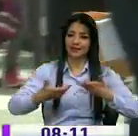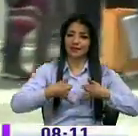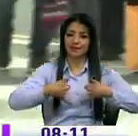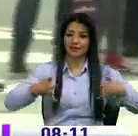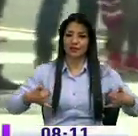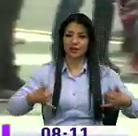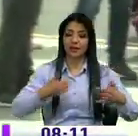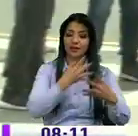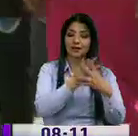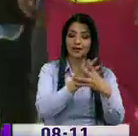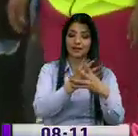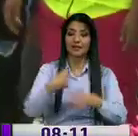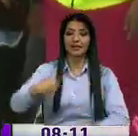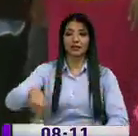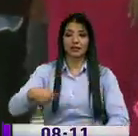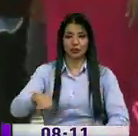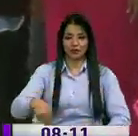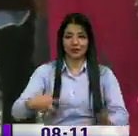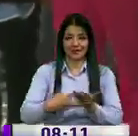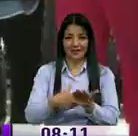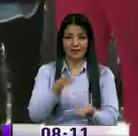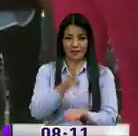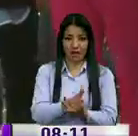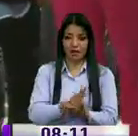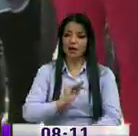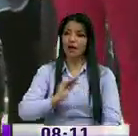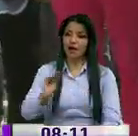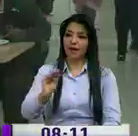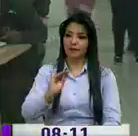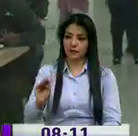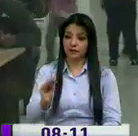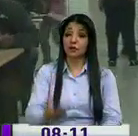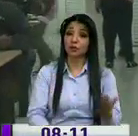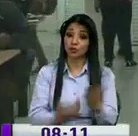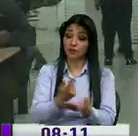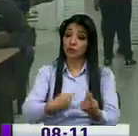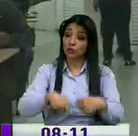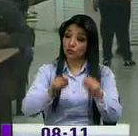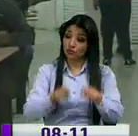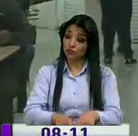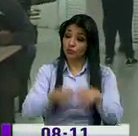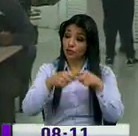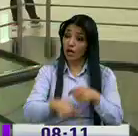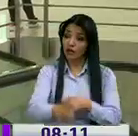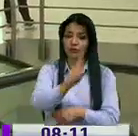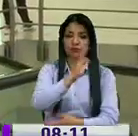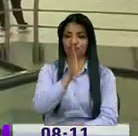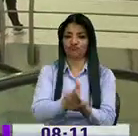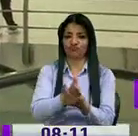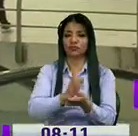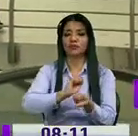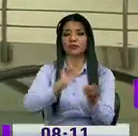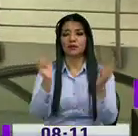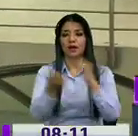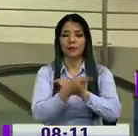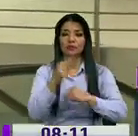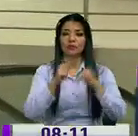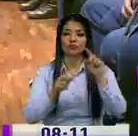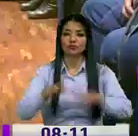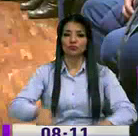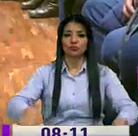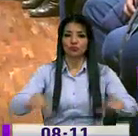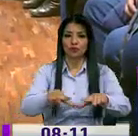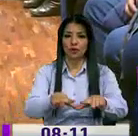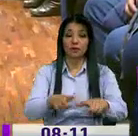Quitumbe recibieron una notificación que les señalaba sobre la no renovación de sus contratos debido al plan de transformación de estos sitios. Este día